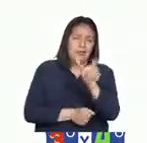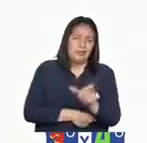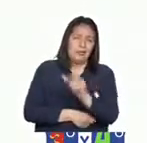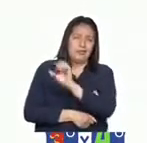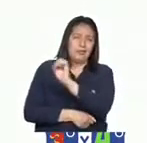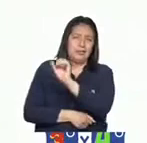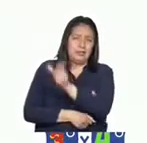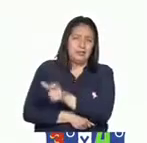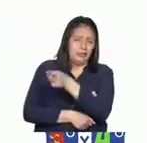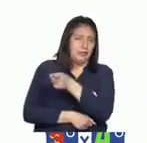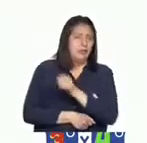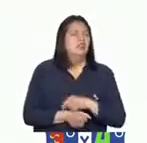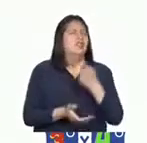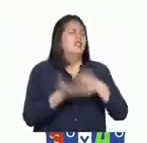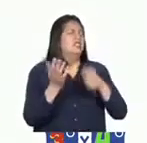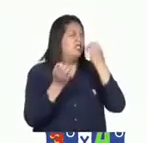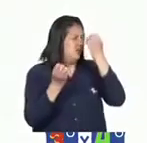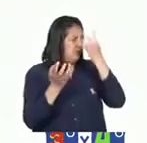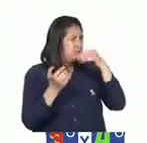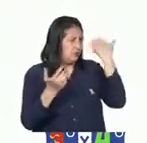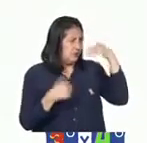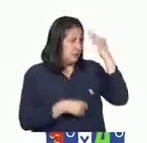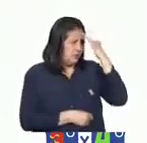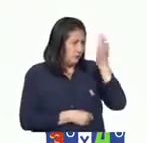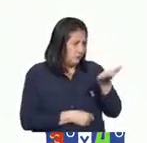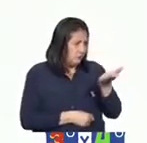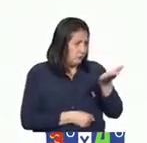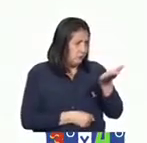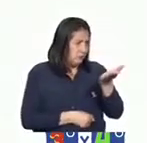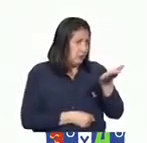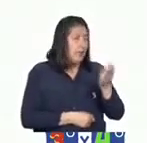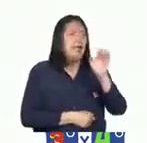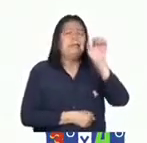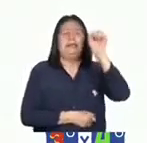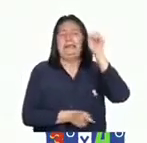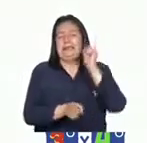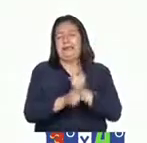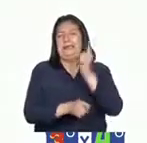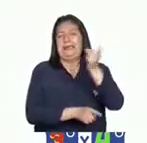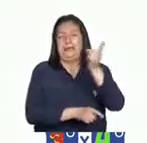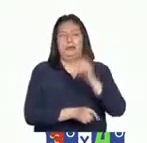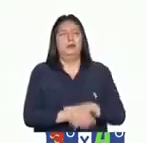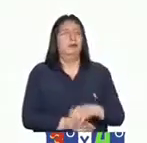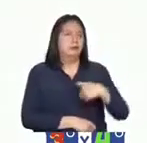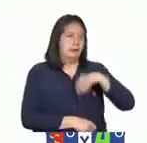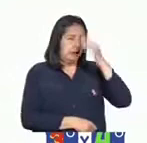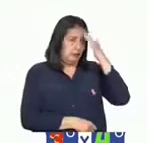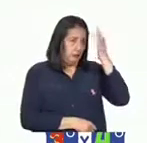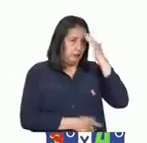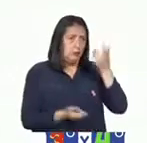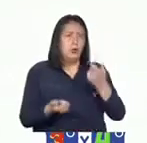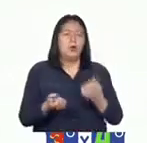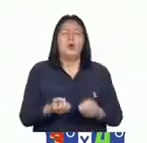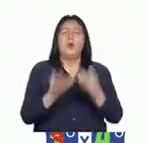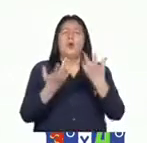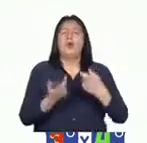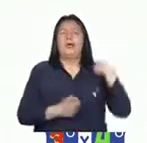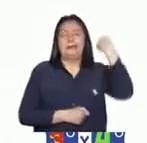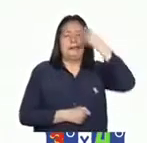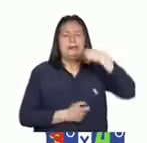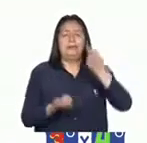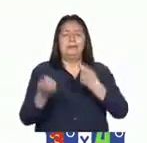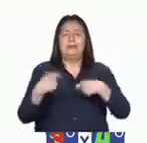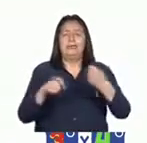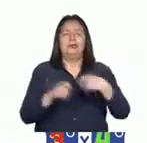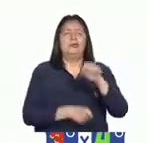Sisa. ¿Qué datos ya conocemos? Así es, conocemos la cantidad de chalinas que